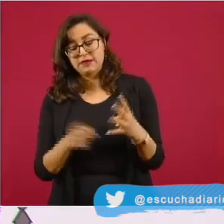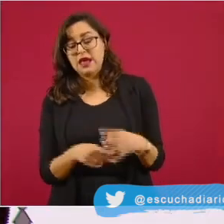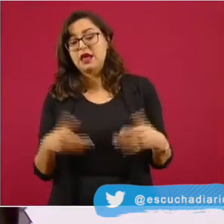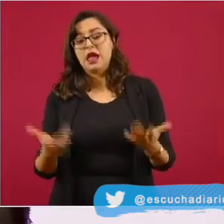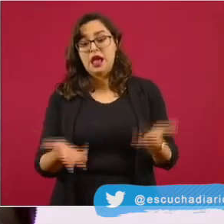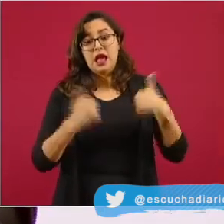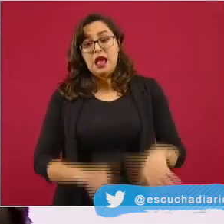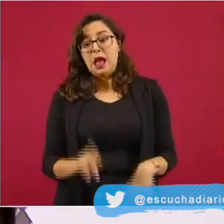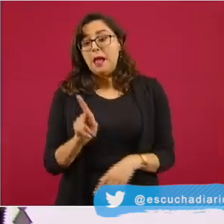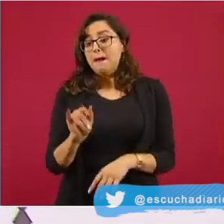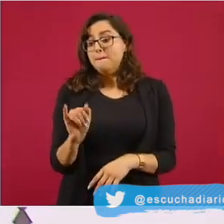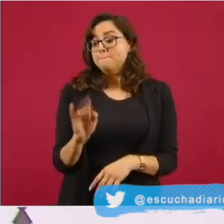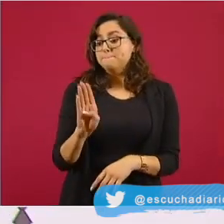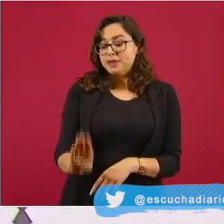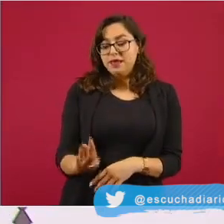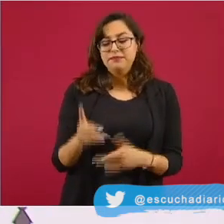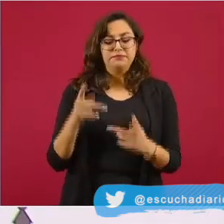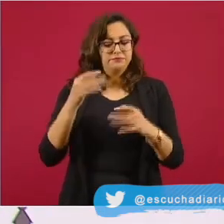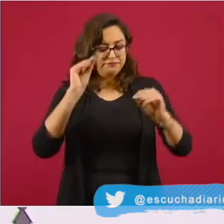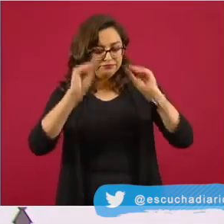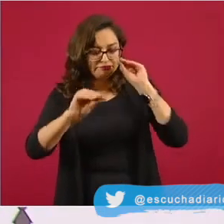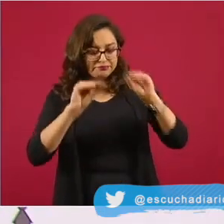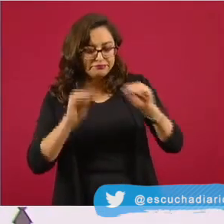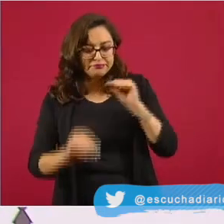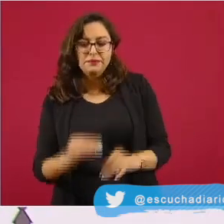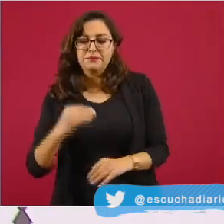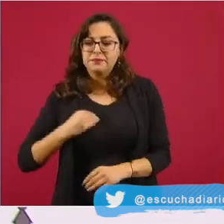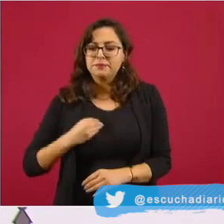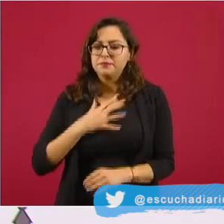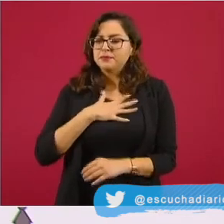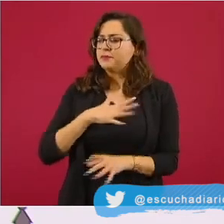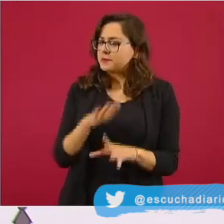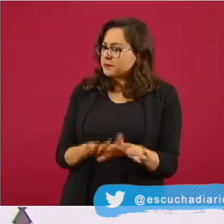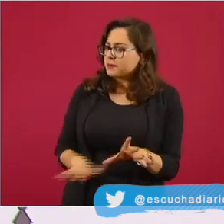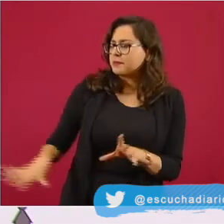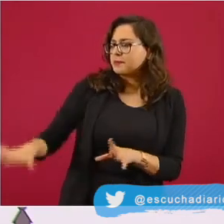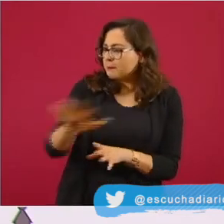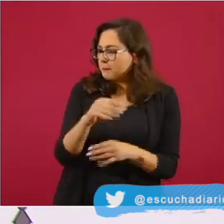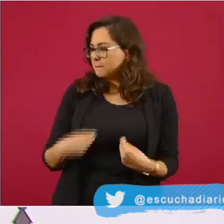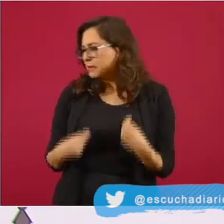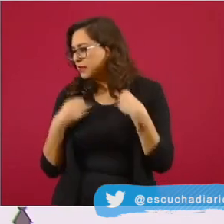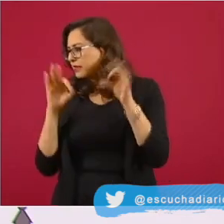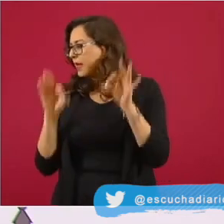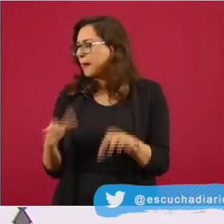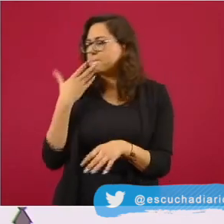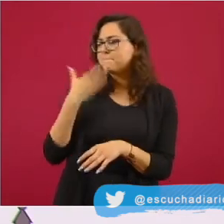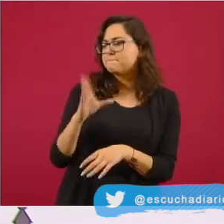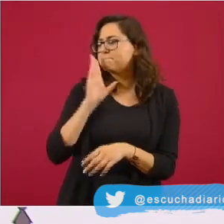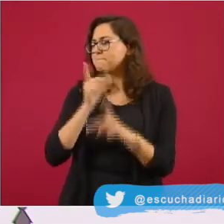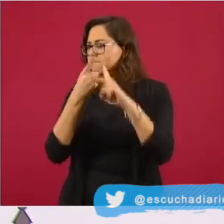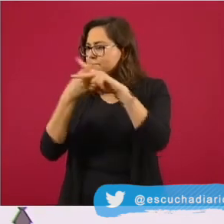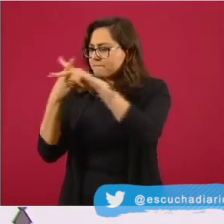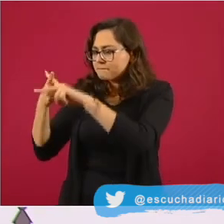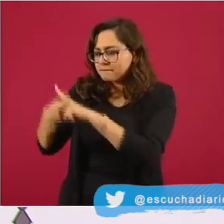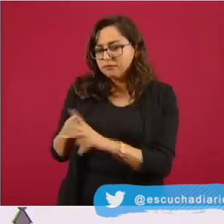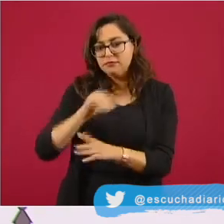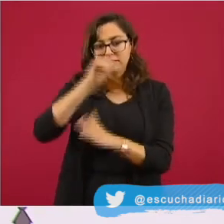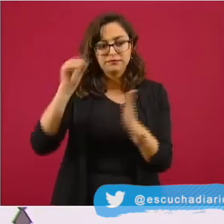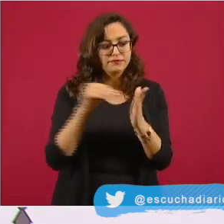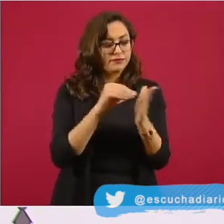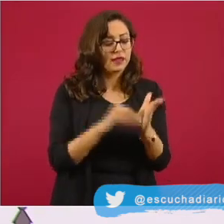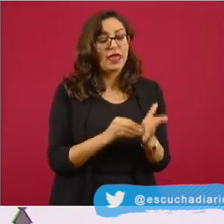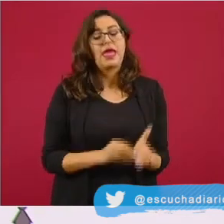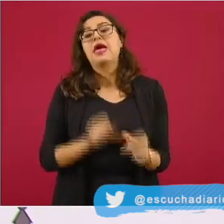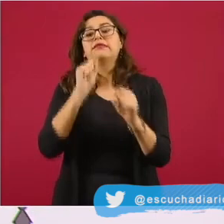índice de bienestar. Se lleva a cabo el proyecto Agua Saludable para